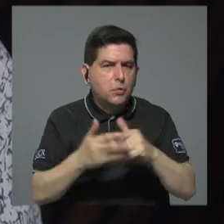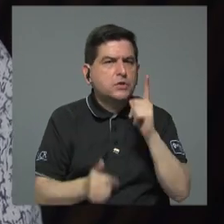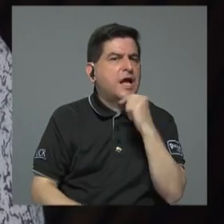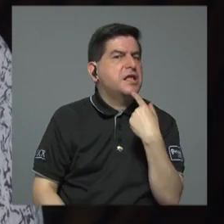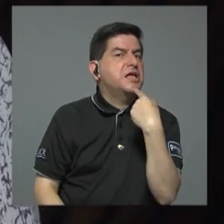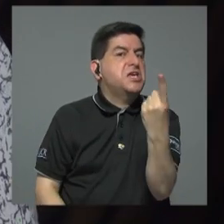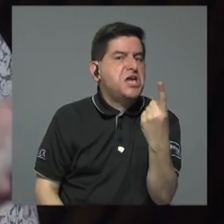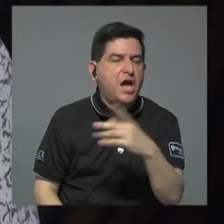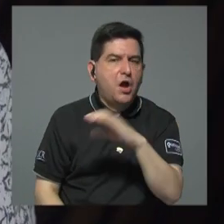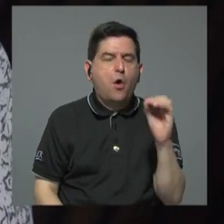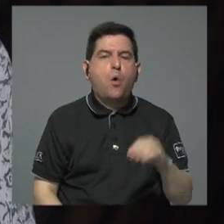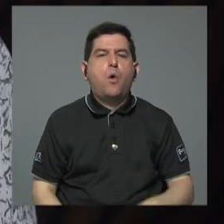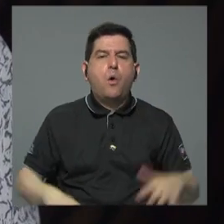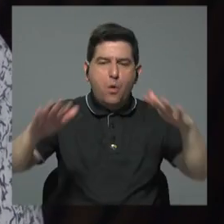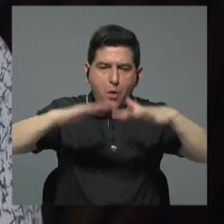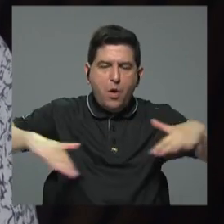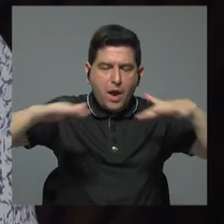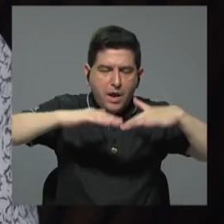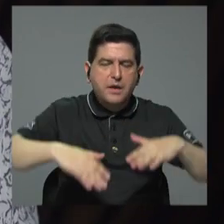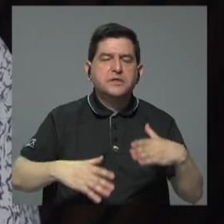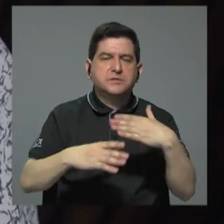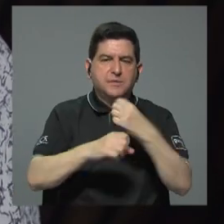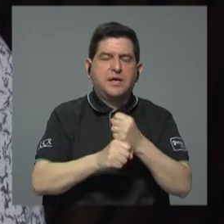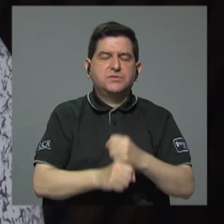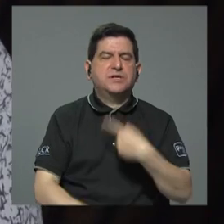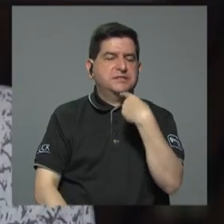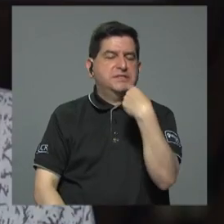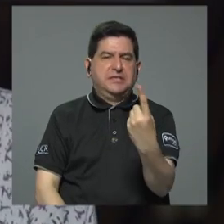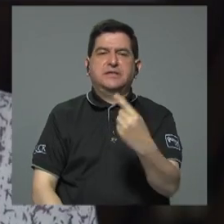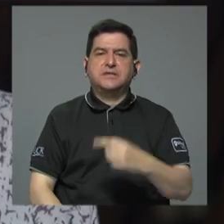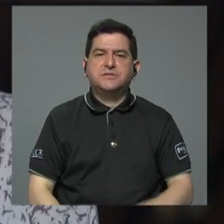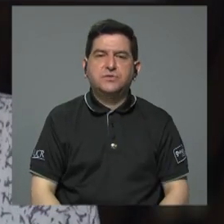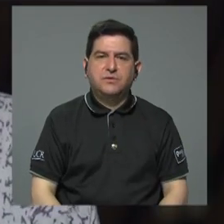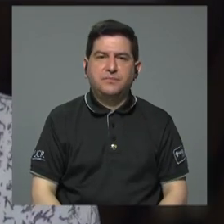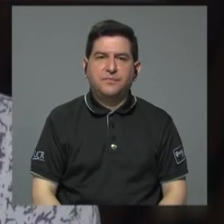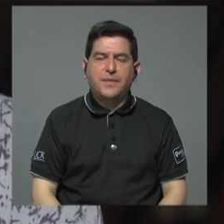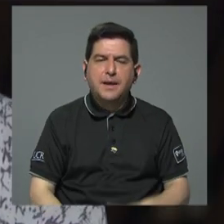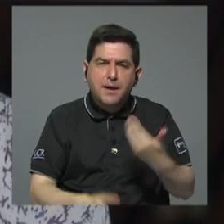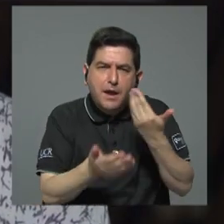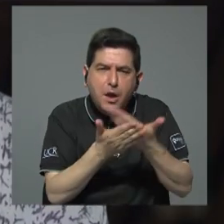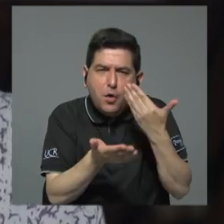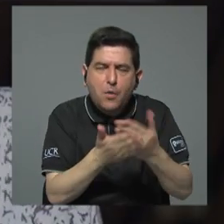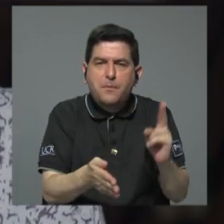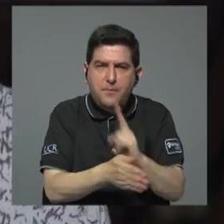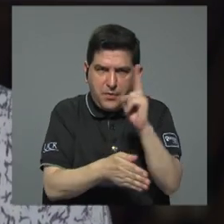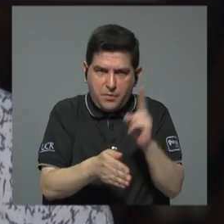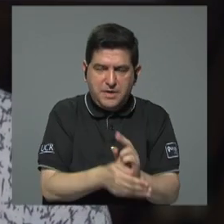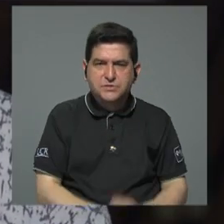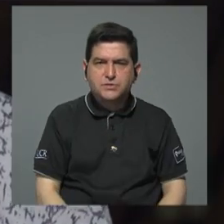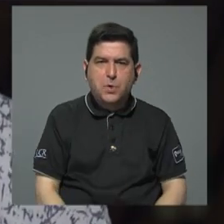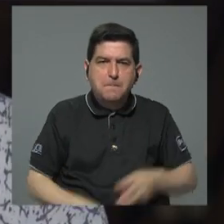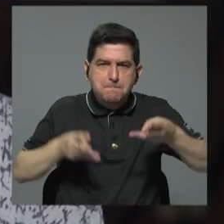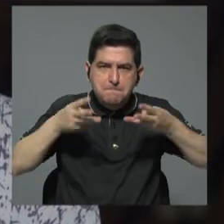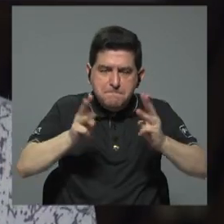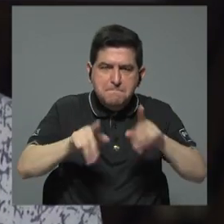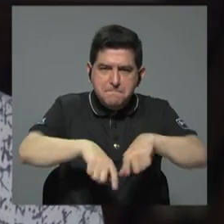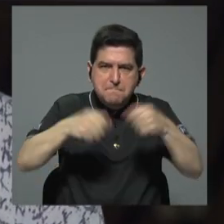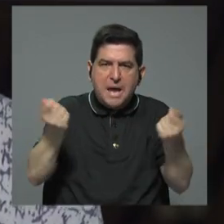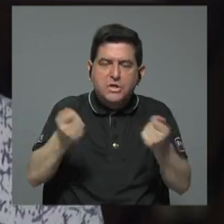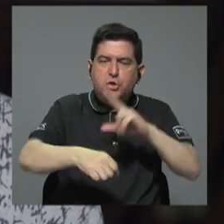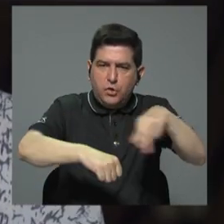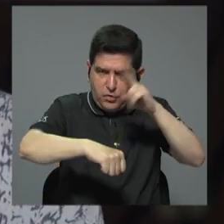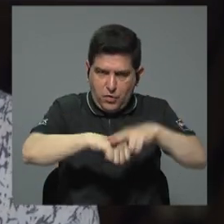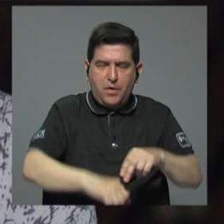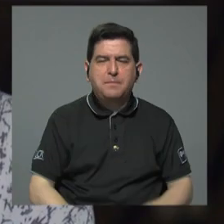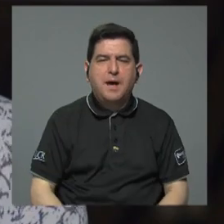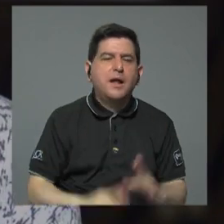lo dijera o de la plataforma donde se hubiera expresado. Para hacer las verificaciones usaremos nuestro método periodístico habitual,